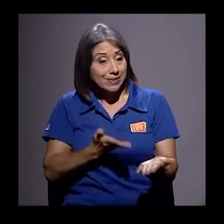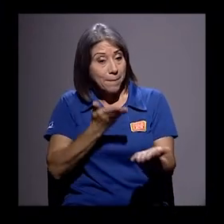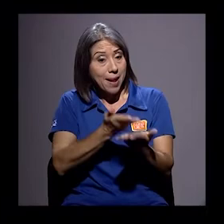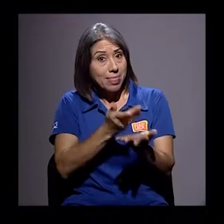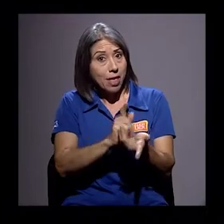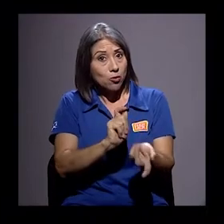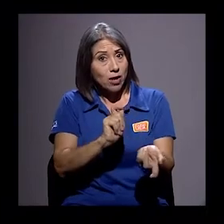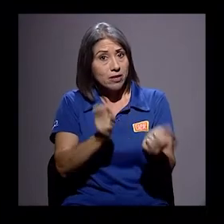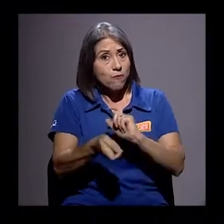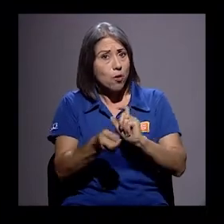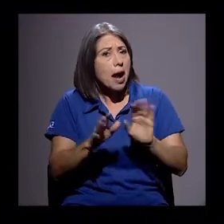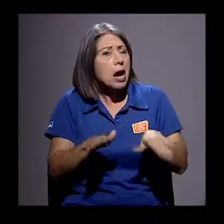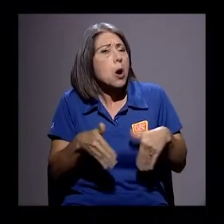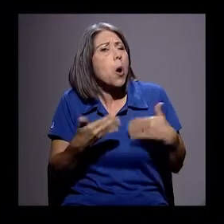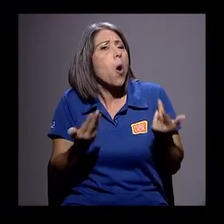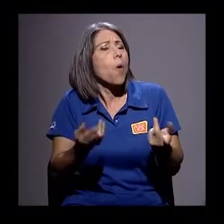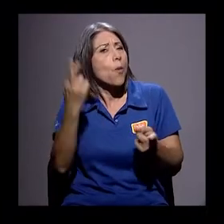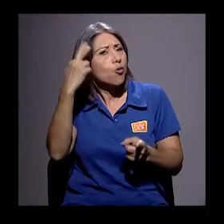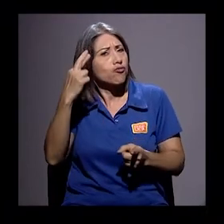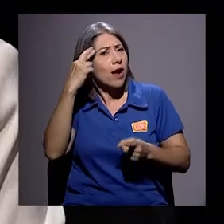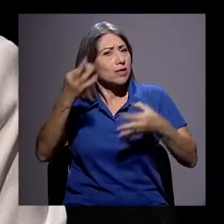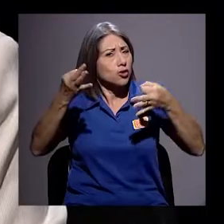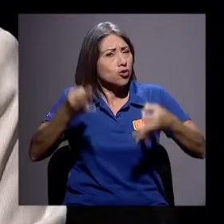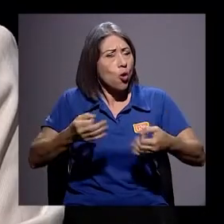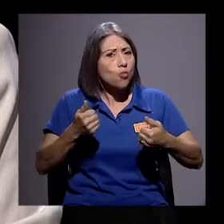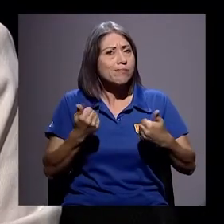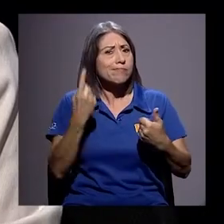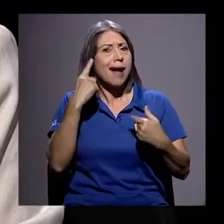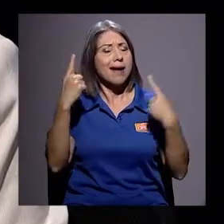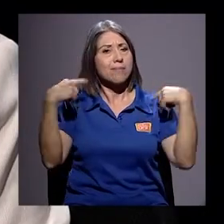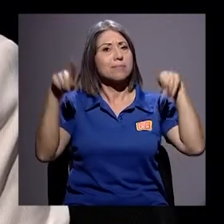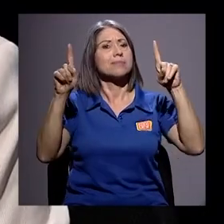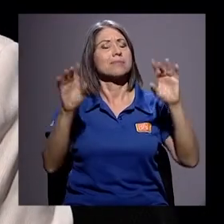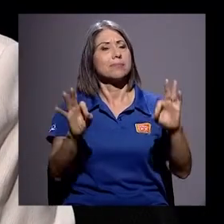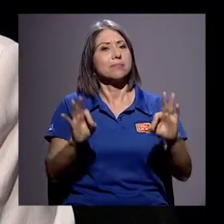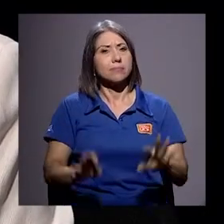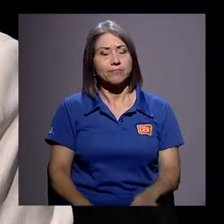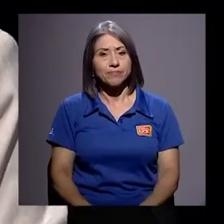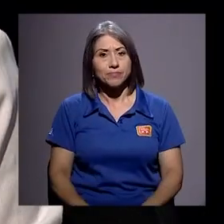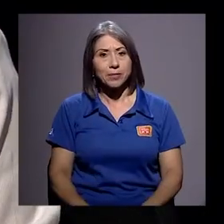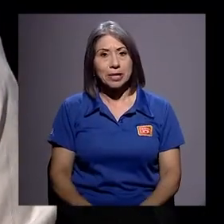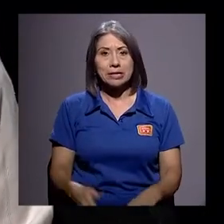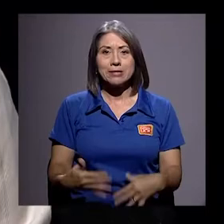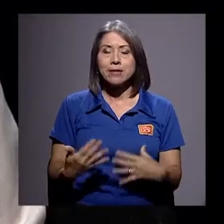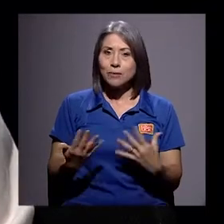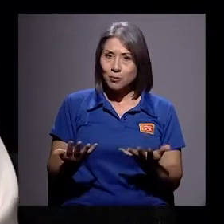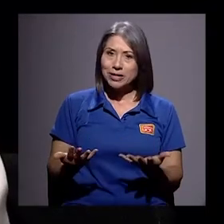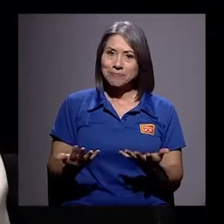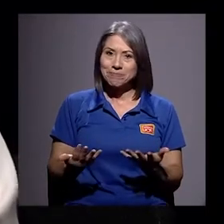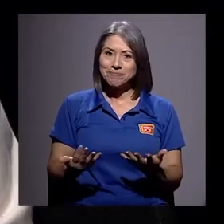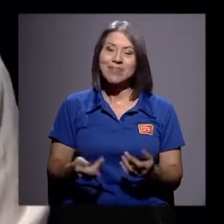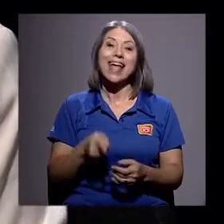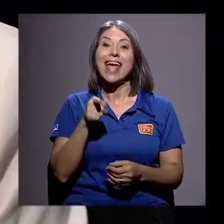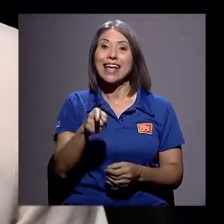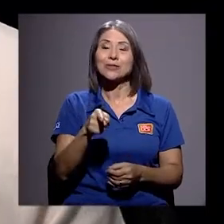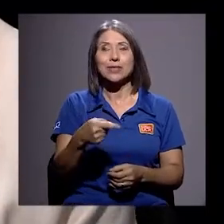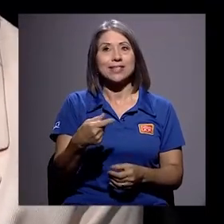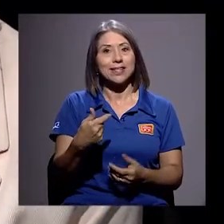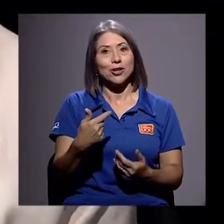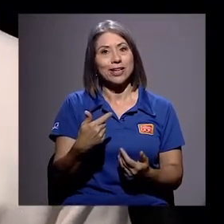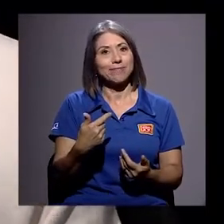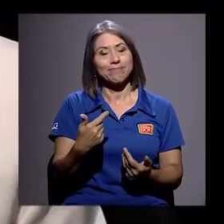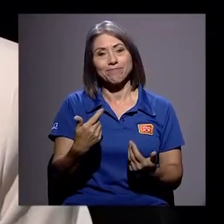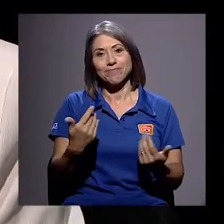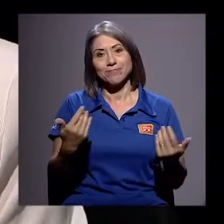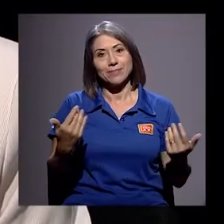planteando tenían tendría una razón de ser bueno eso es a lo que he dedicado